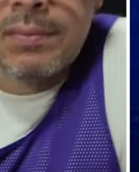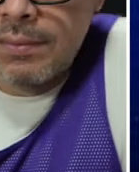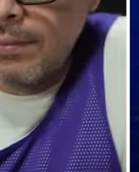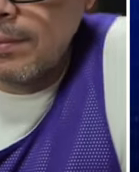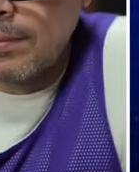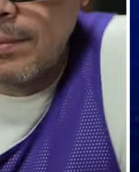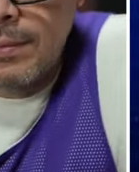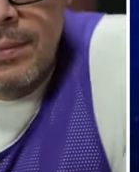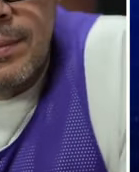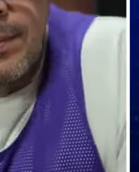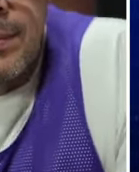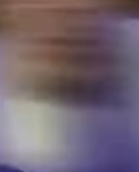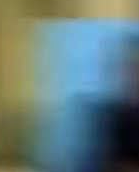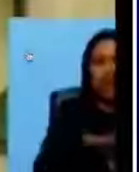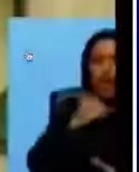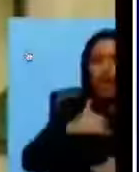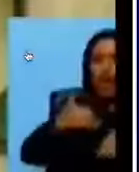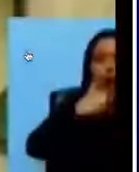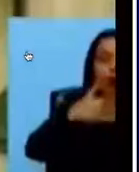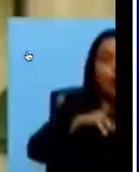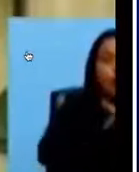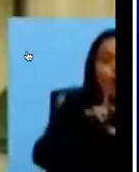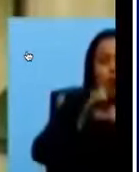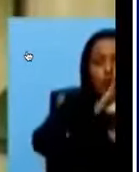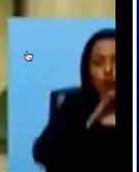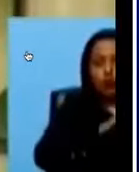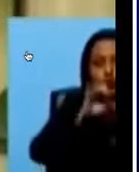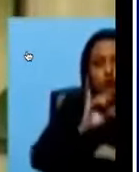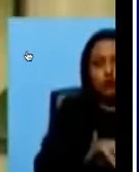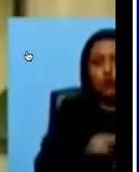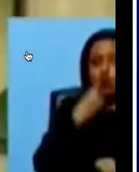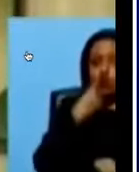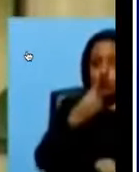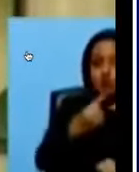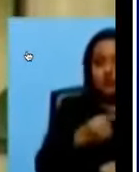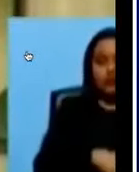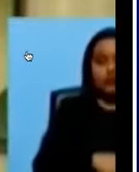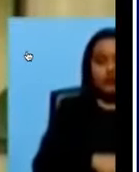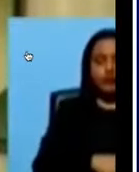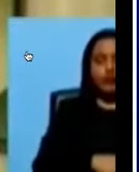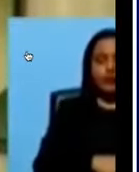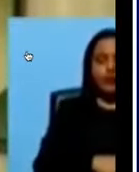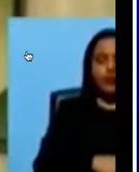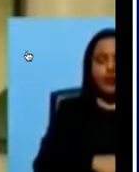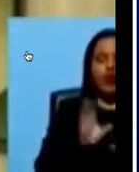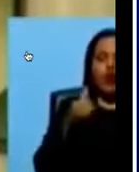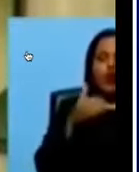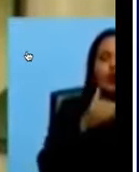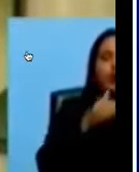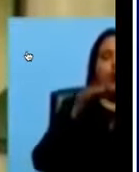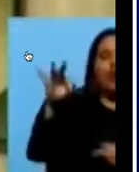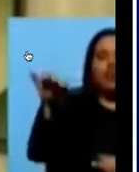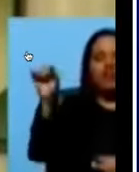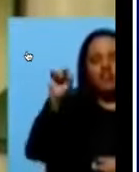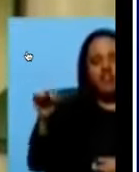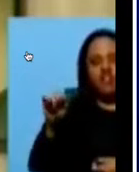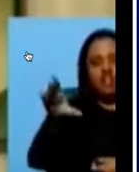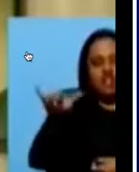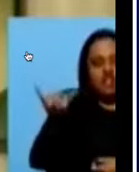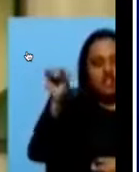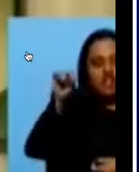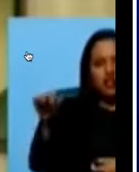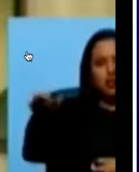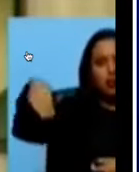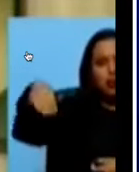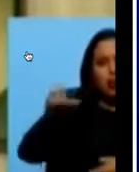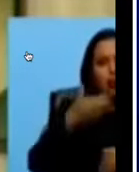inconstitucional va contra la Constitución así lo declaro las corrientes fascistas están fuera de la Constitución y la